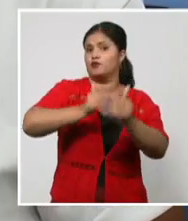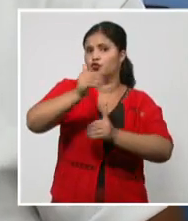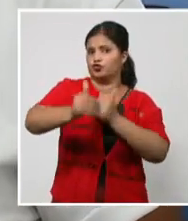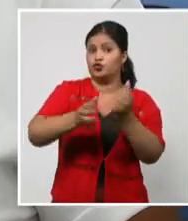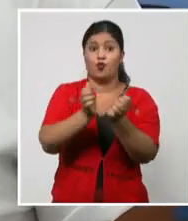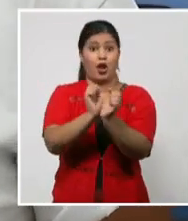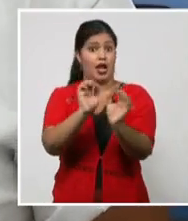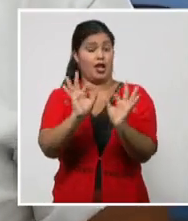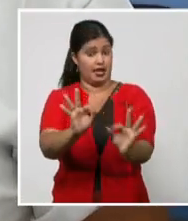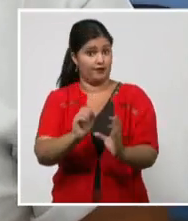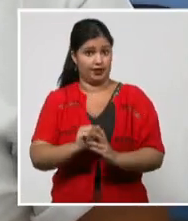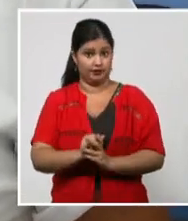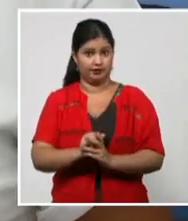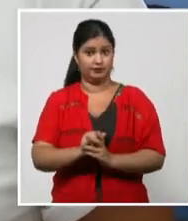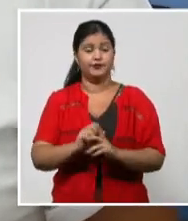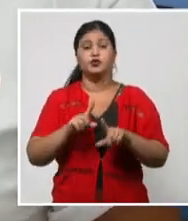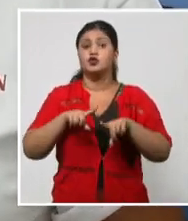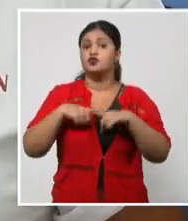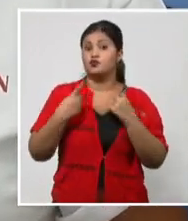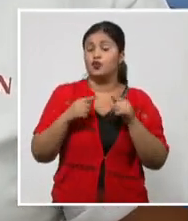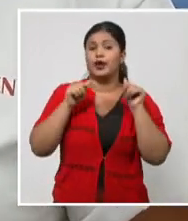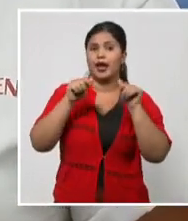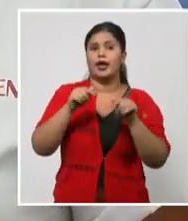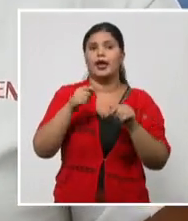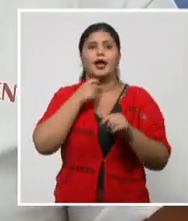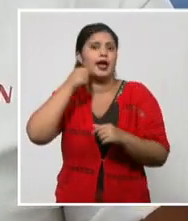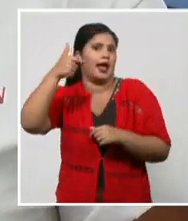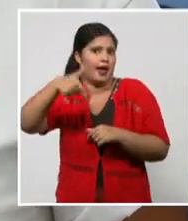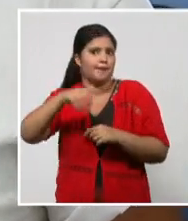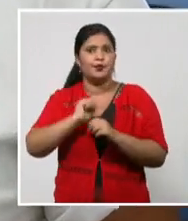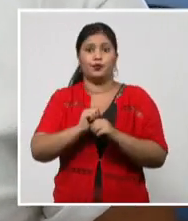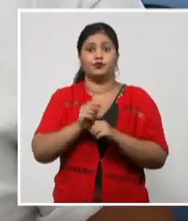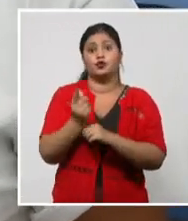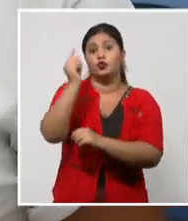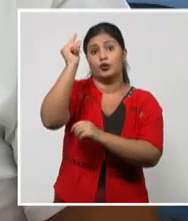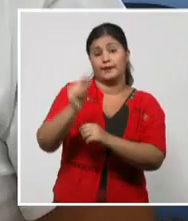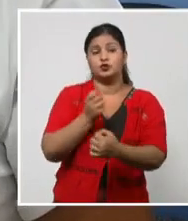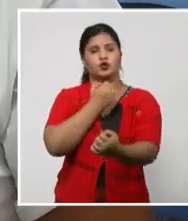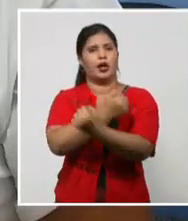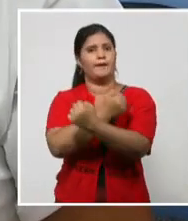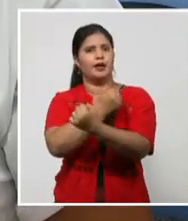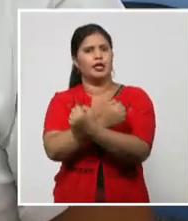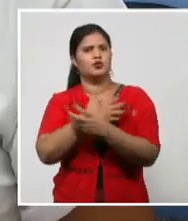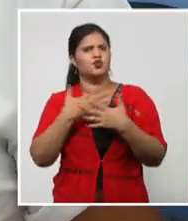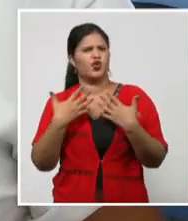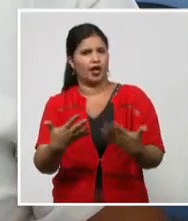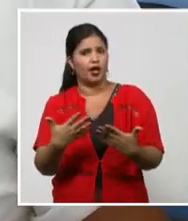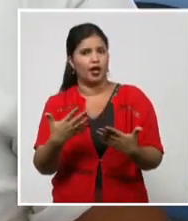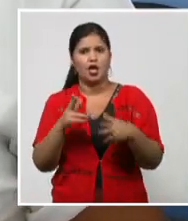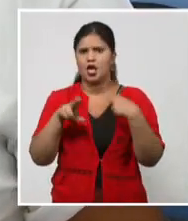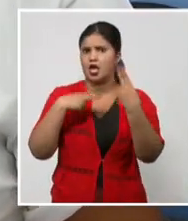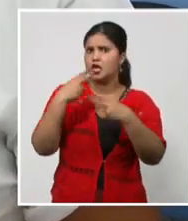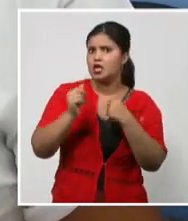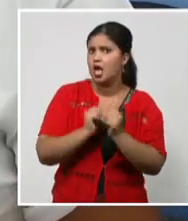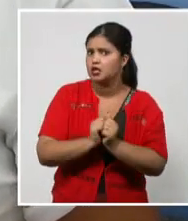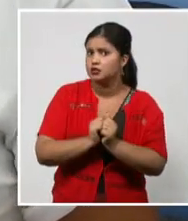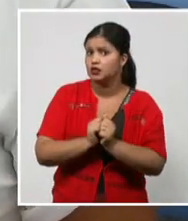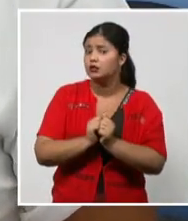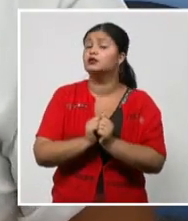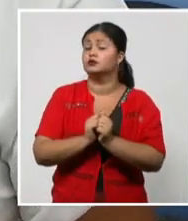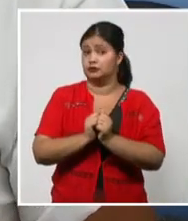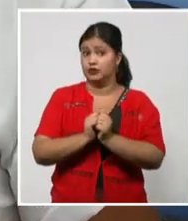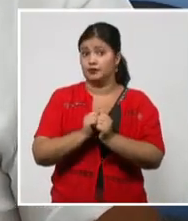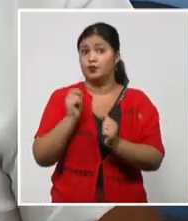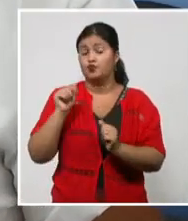daño porque en situaciones donde el paciente tiene peligro no debe actuar la persona más inexperta